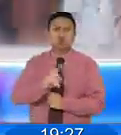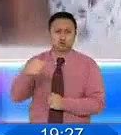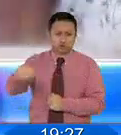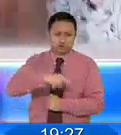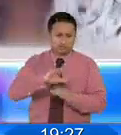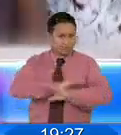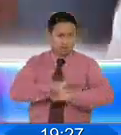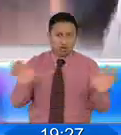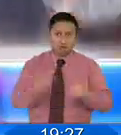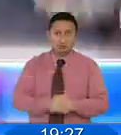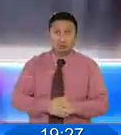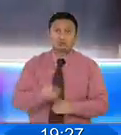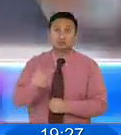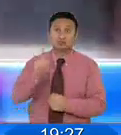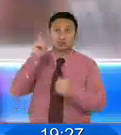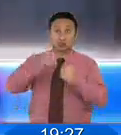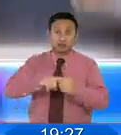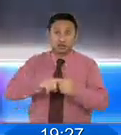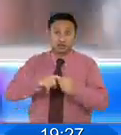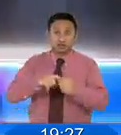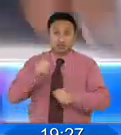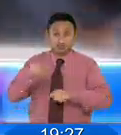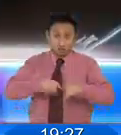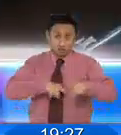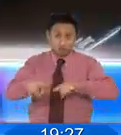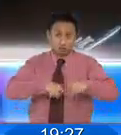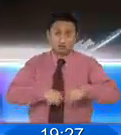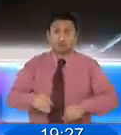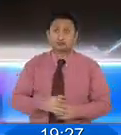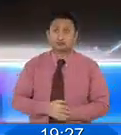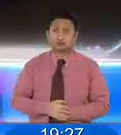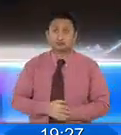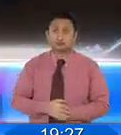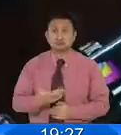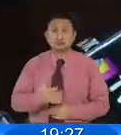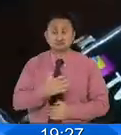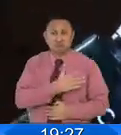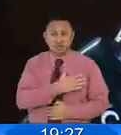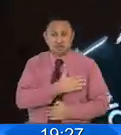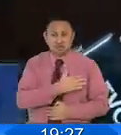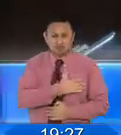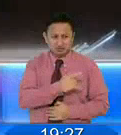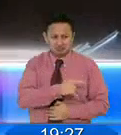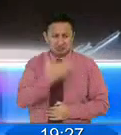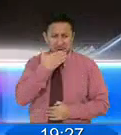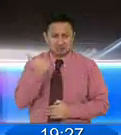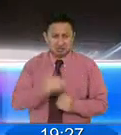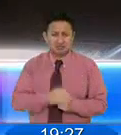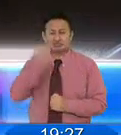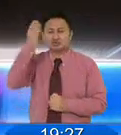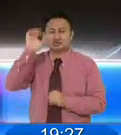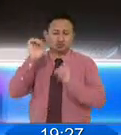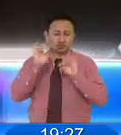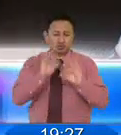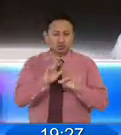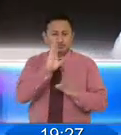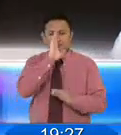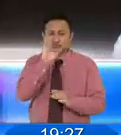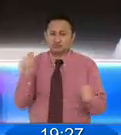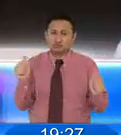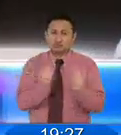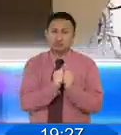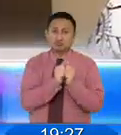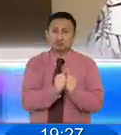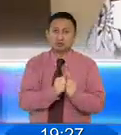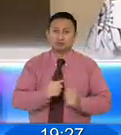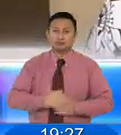hecho de estar ahí, en la competencia. Para mí es el mejor, que Dios lo bendiga y que lo acompañe en su carrera.